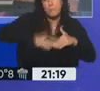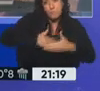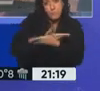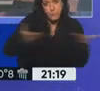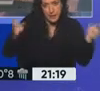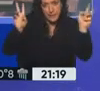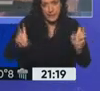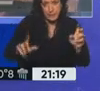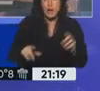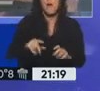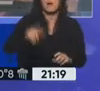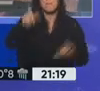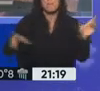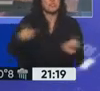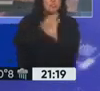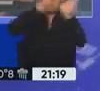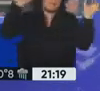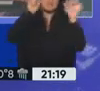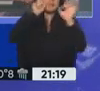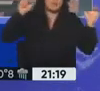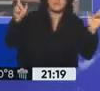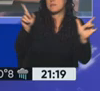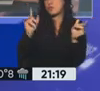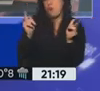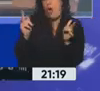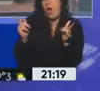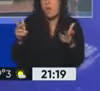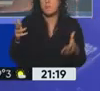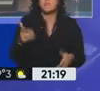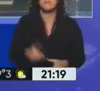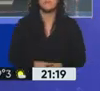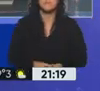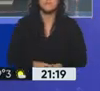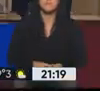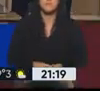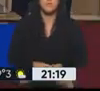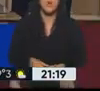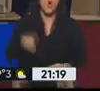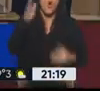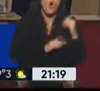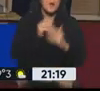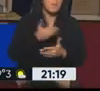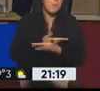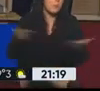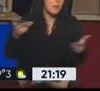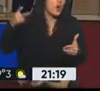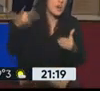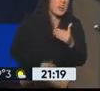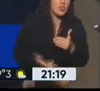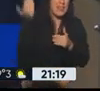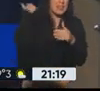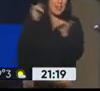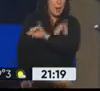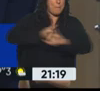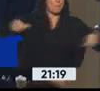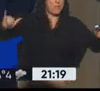No tiene que sorprender, parece que aparte de la oposición sí lo haga. El recorte de la obra pública era una de las promesas de campaña que